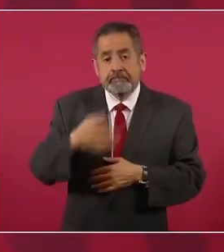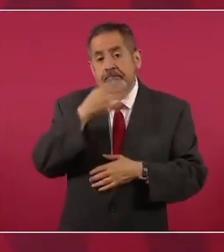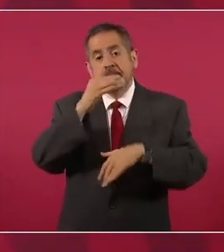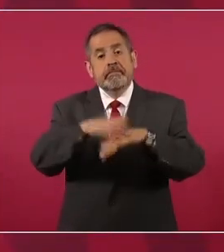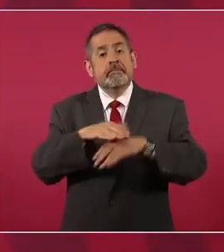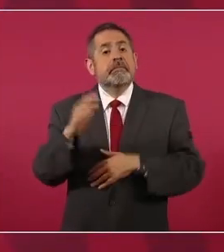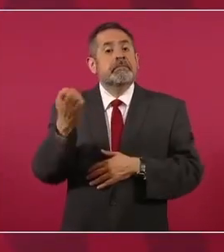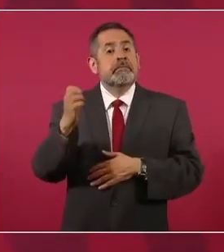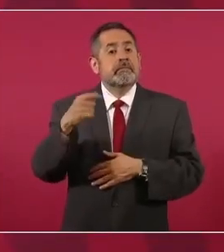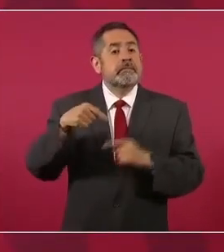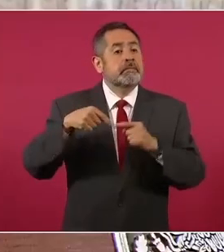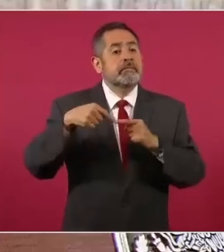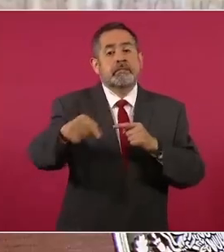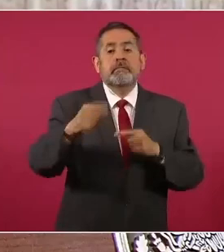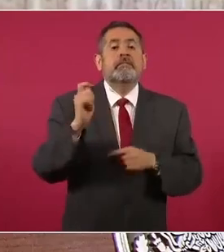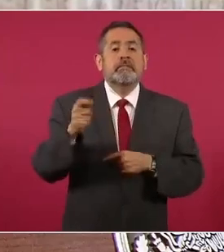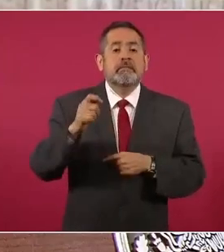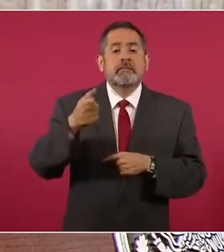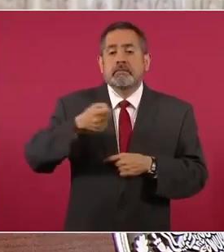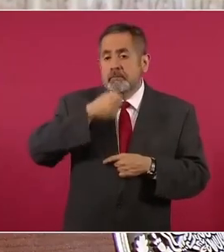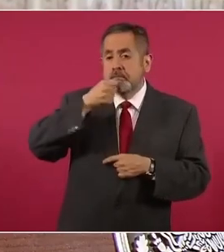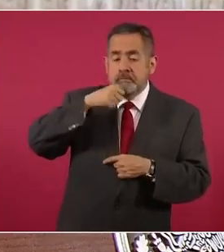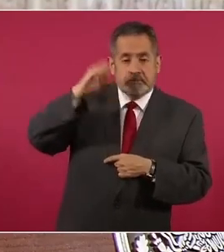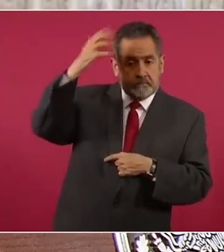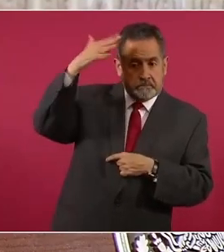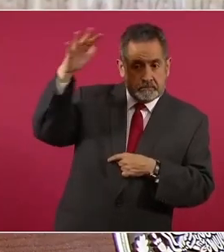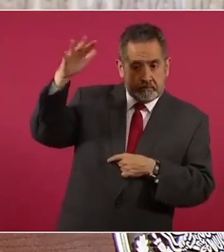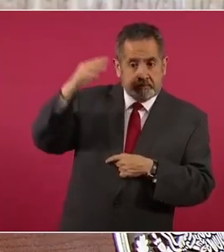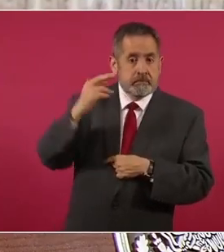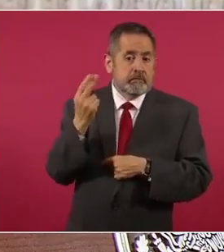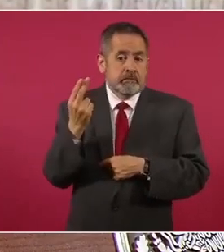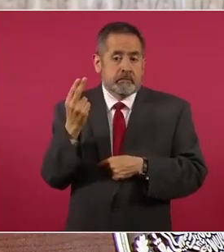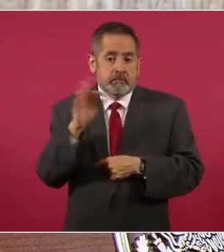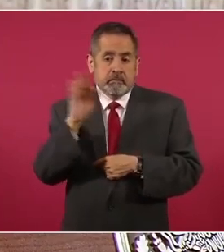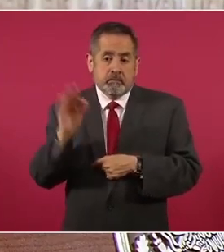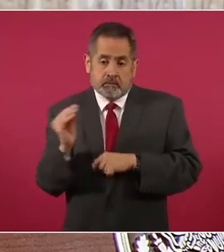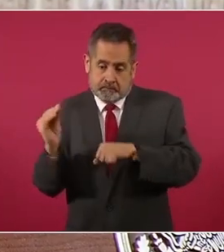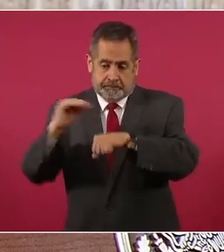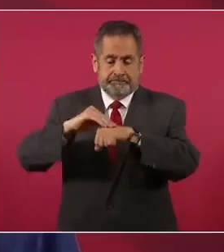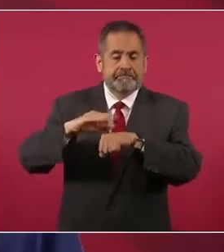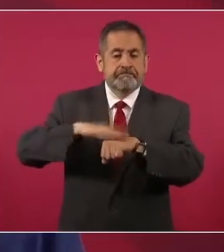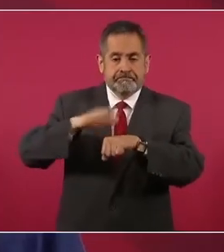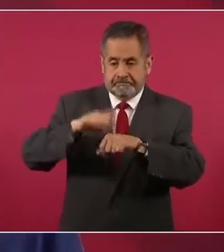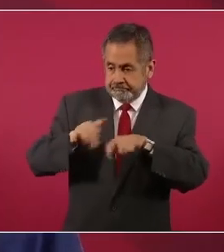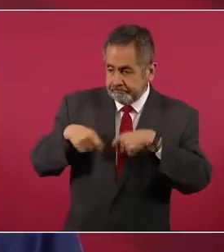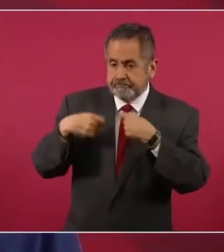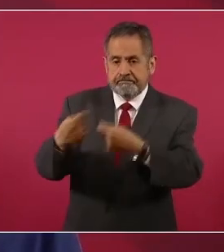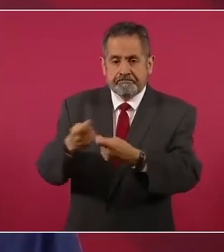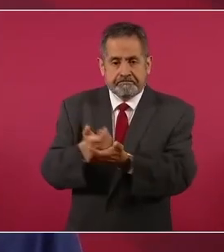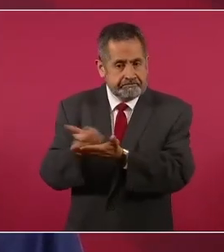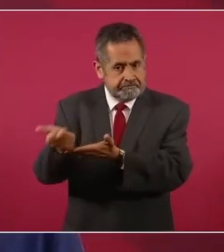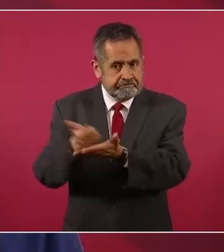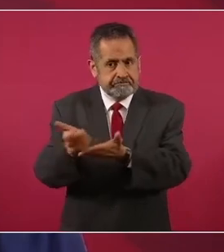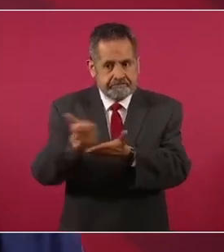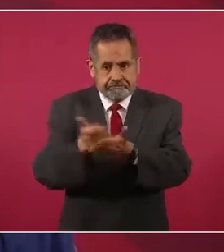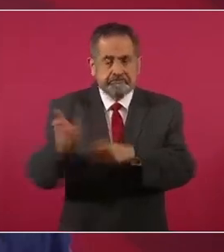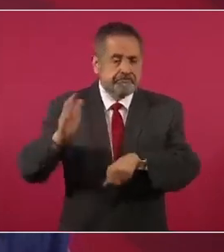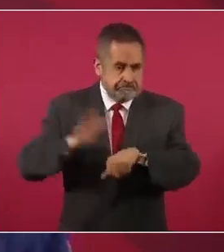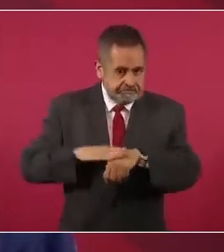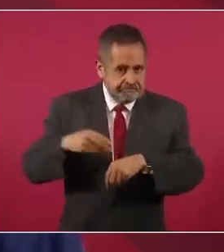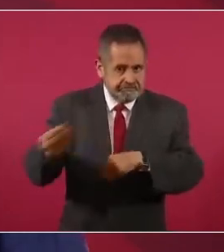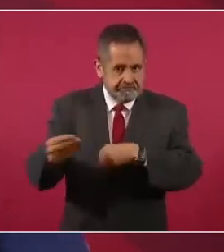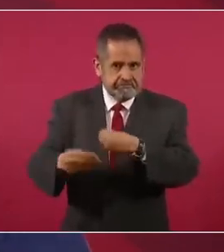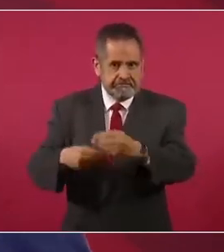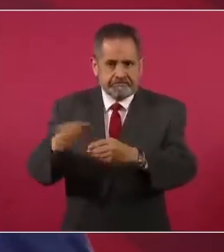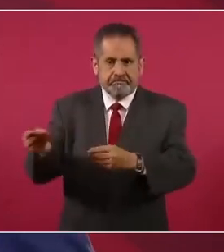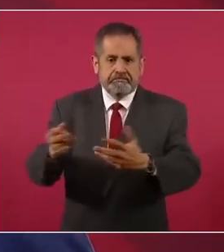de enero van a recibir el 25% más de sus pensiones y que